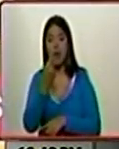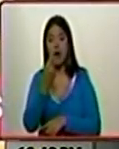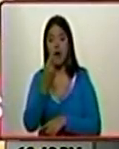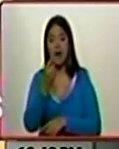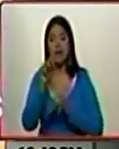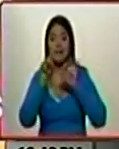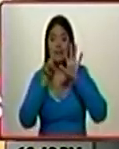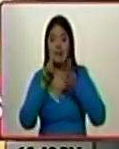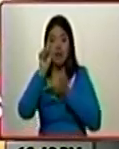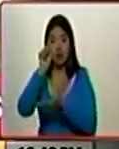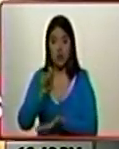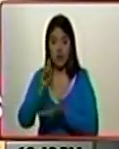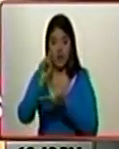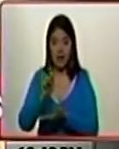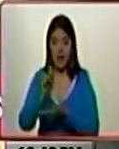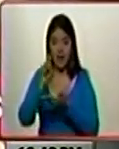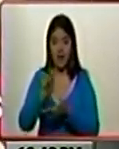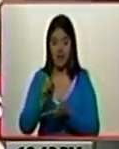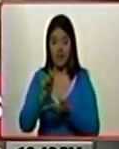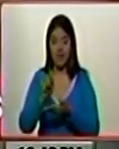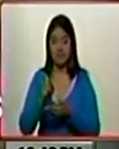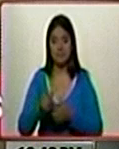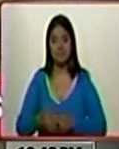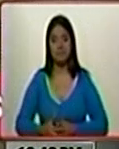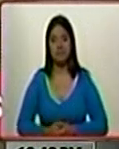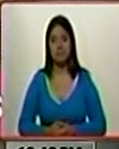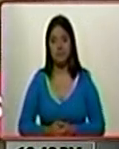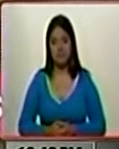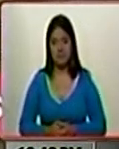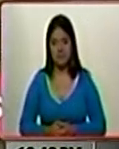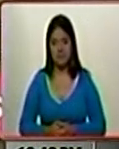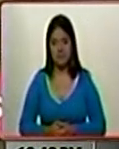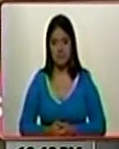72,6 toneladas de producto de la cesta básica y